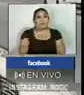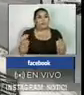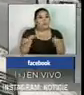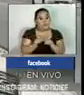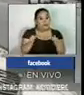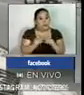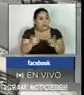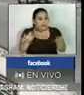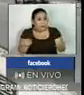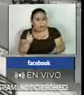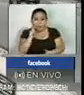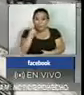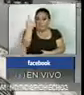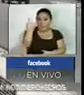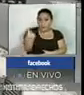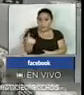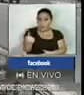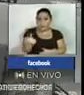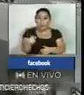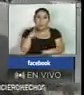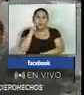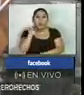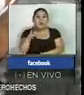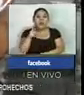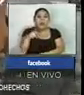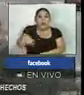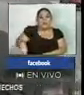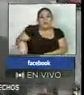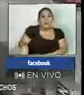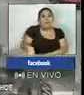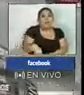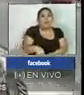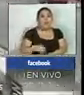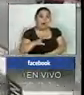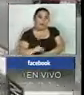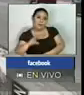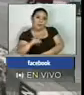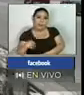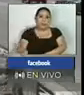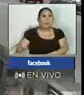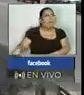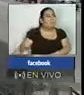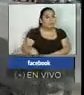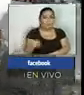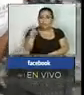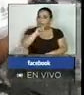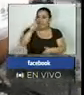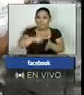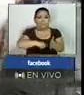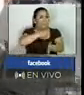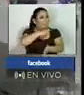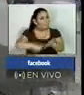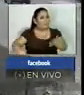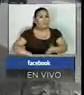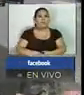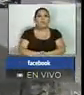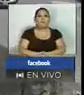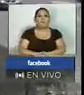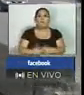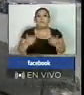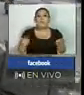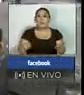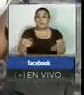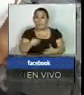una persona había sacado a pasear a su perro, lo cual no está permitido. Y a